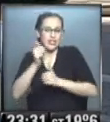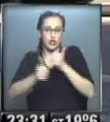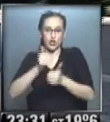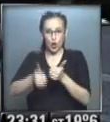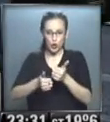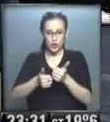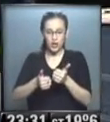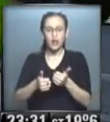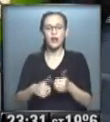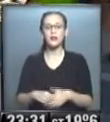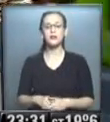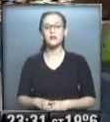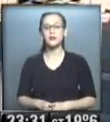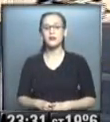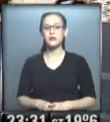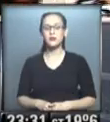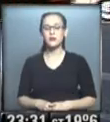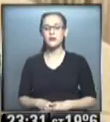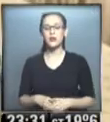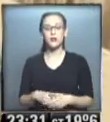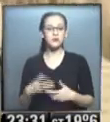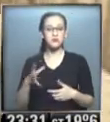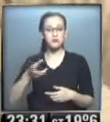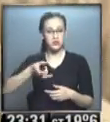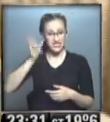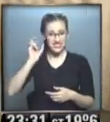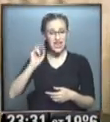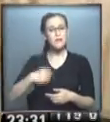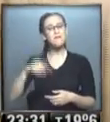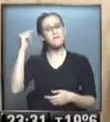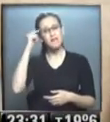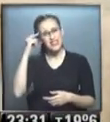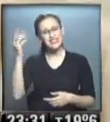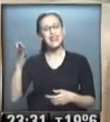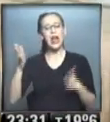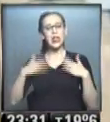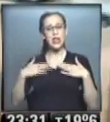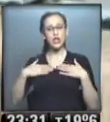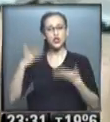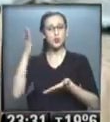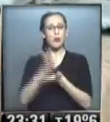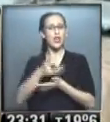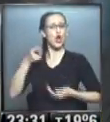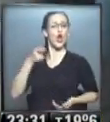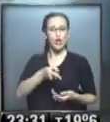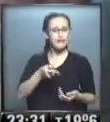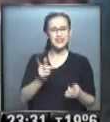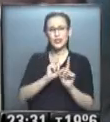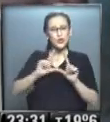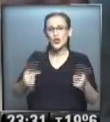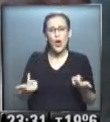gran mayoría de Chile considera que las violaciones a los derechos humanos son injustificables, son